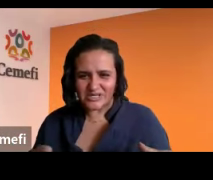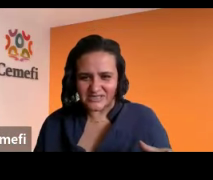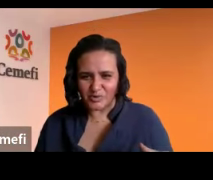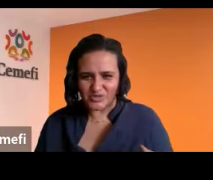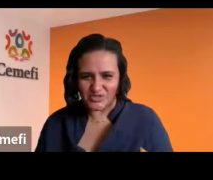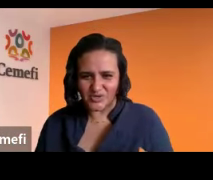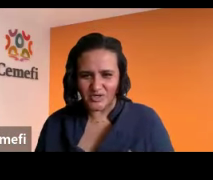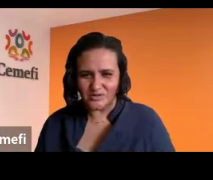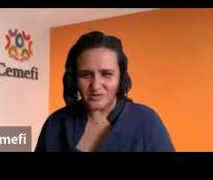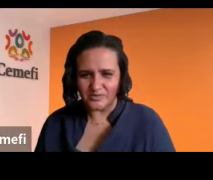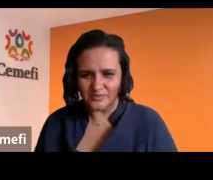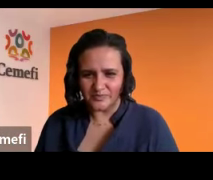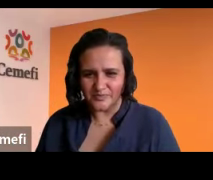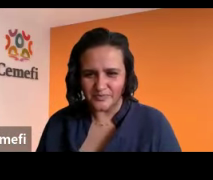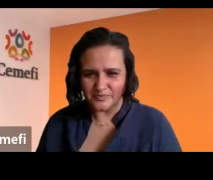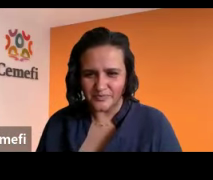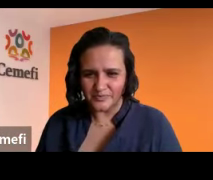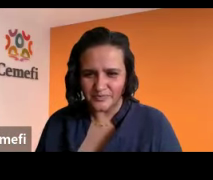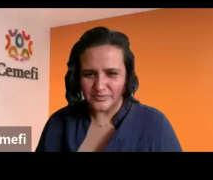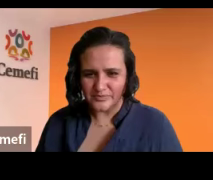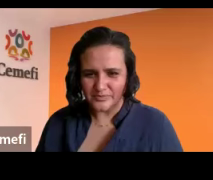entrar dentro de este proceso.